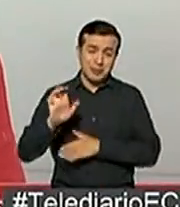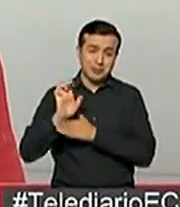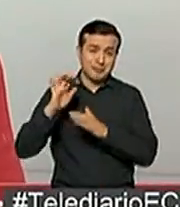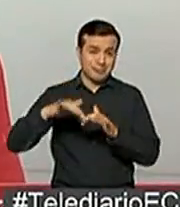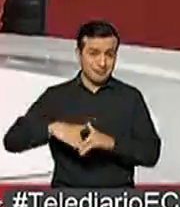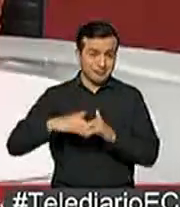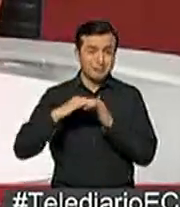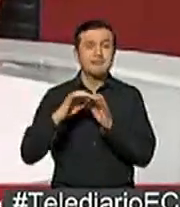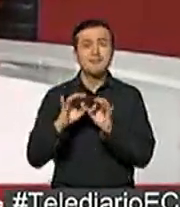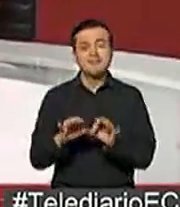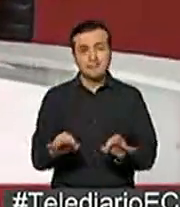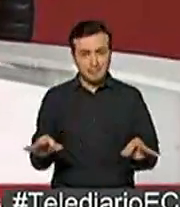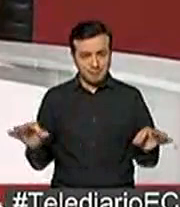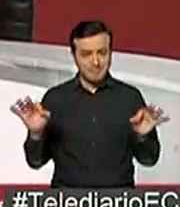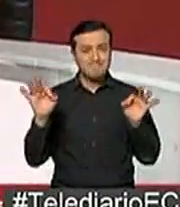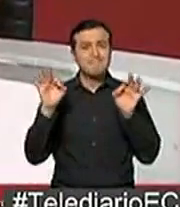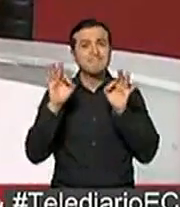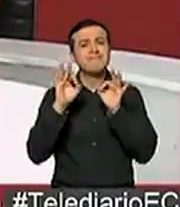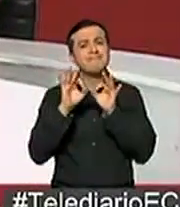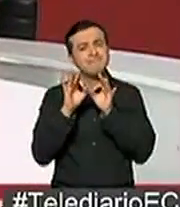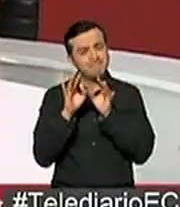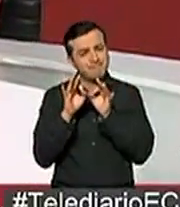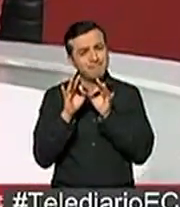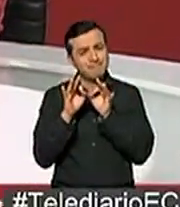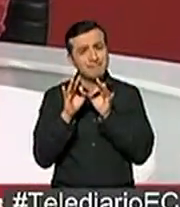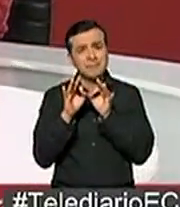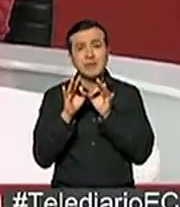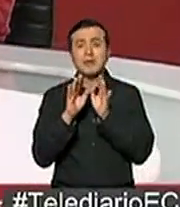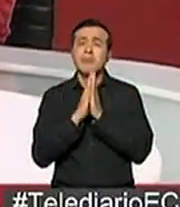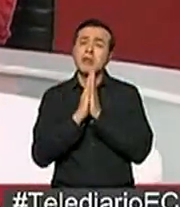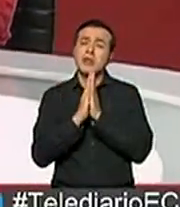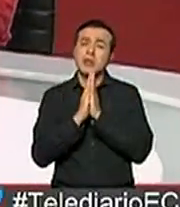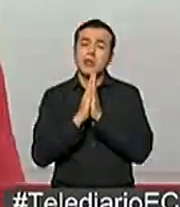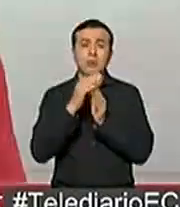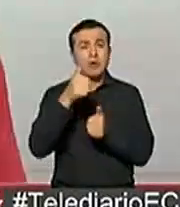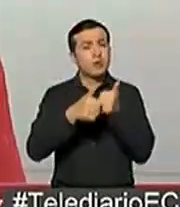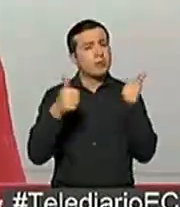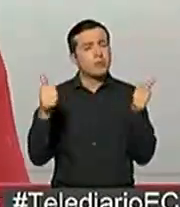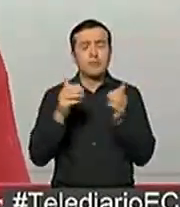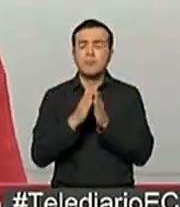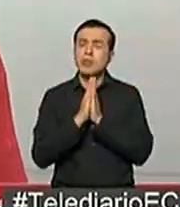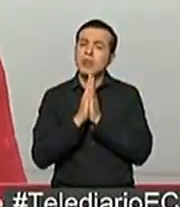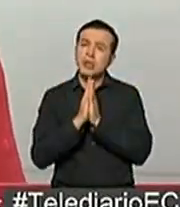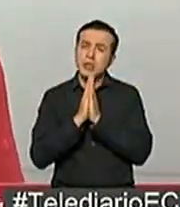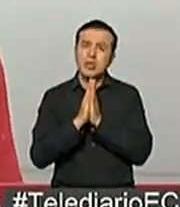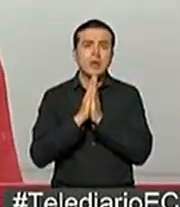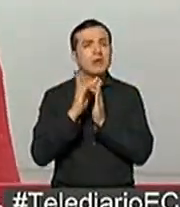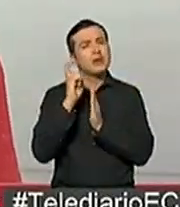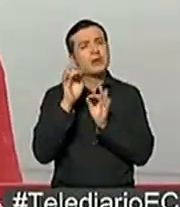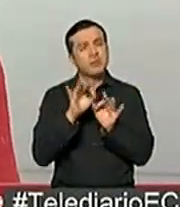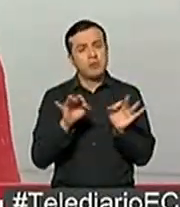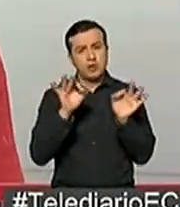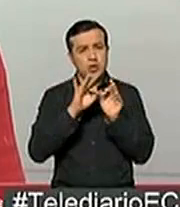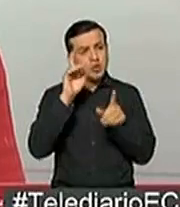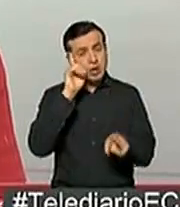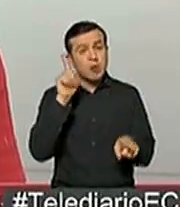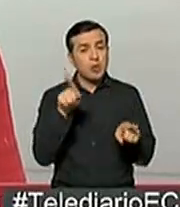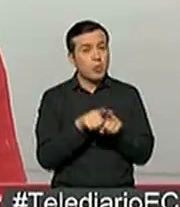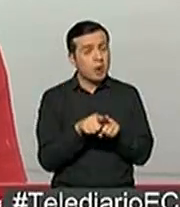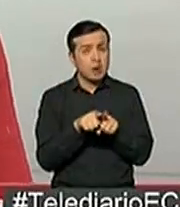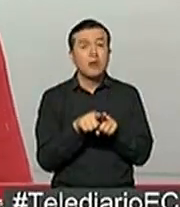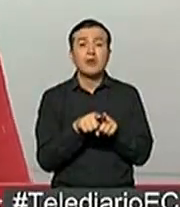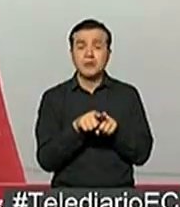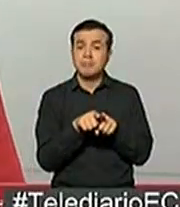es importantísimo que se evite y pedimos a las autoridades que logren llegar a un acuerdo lo más